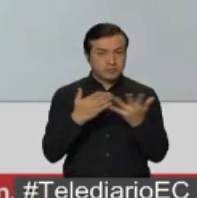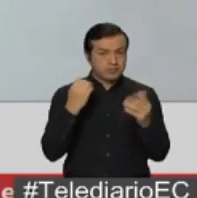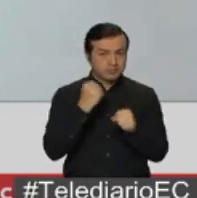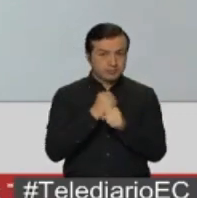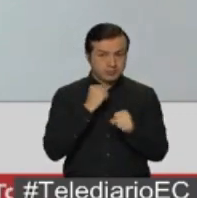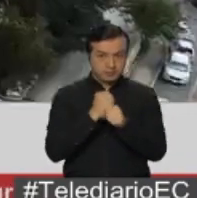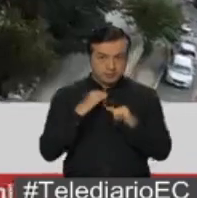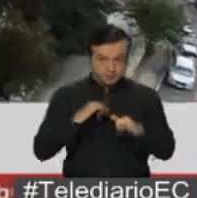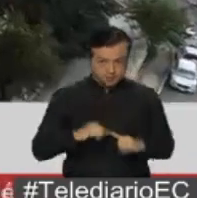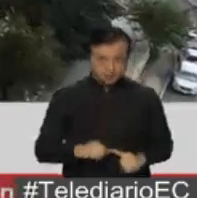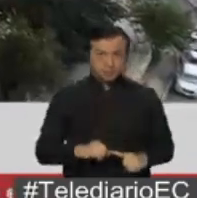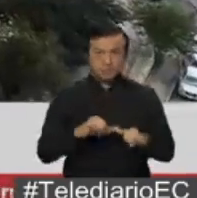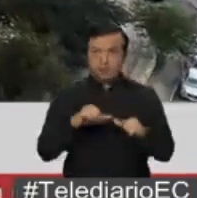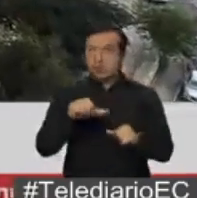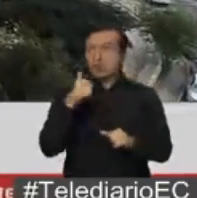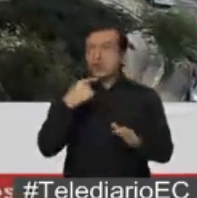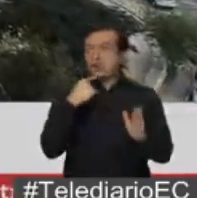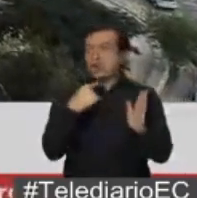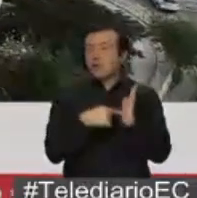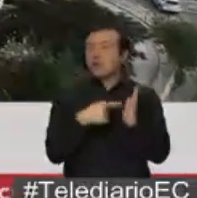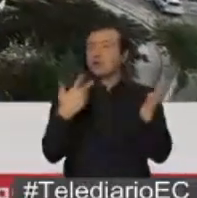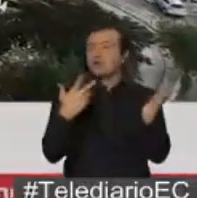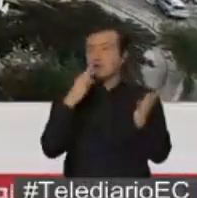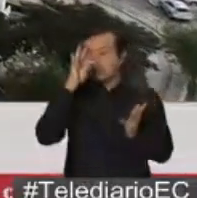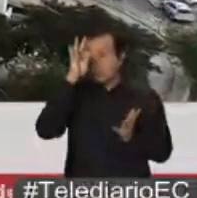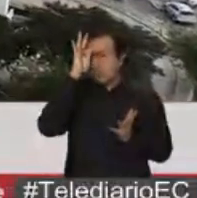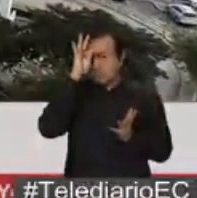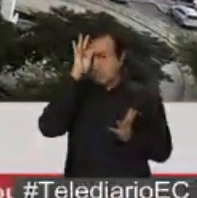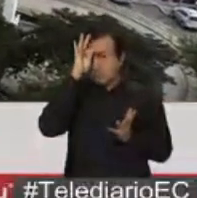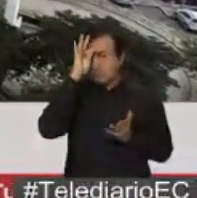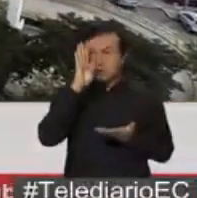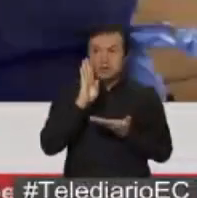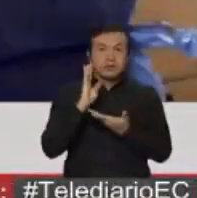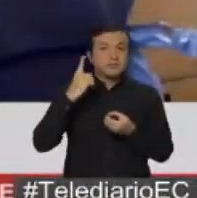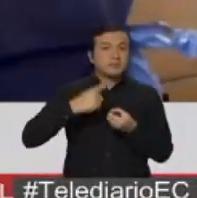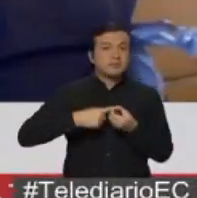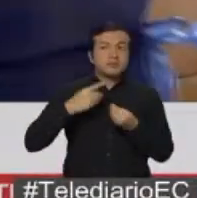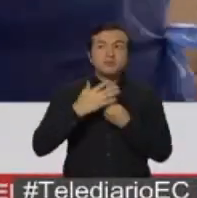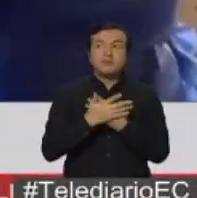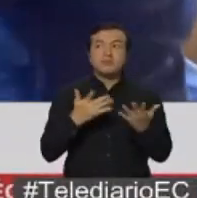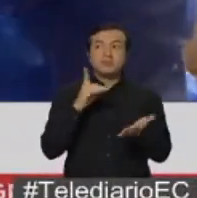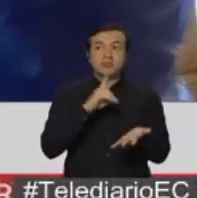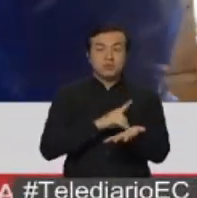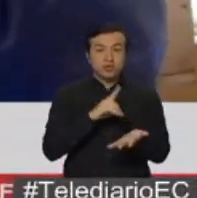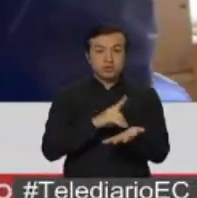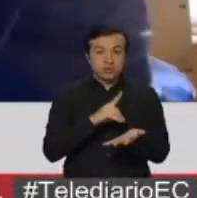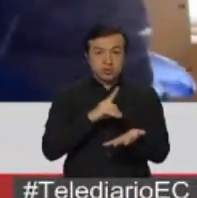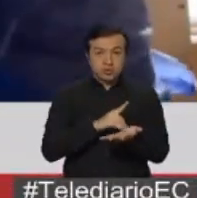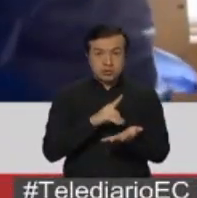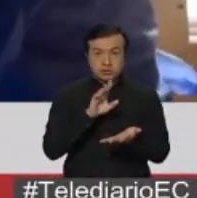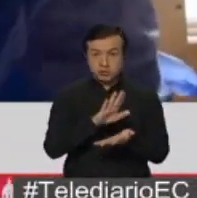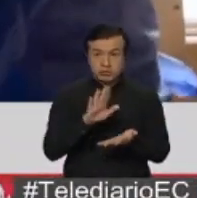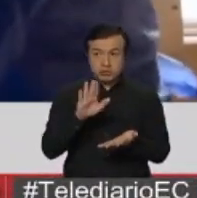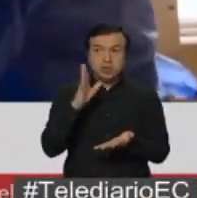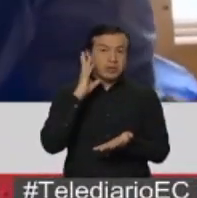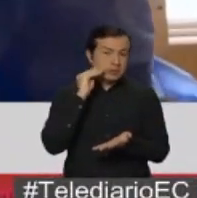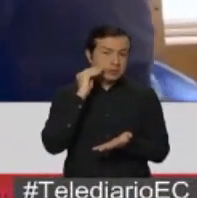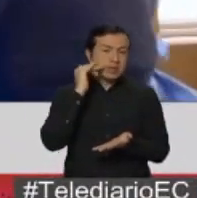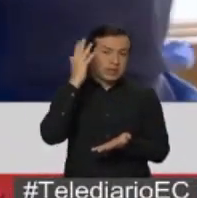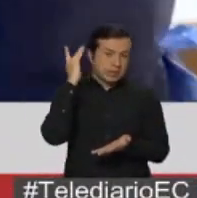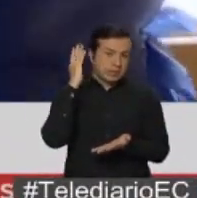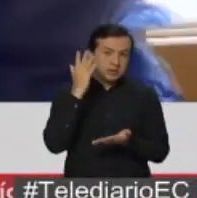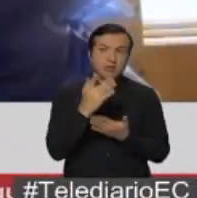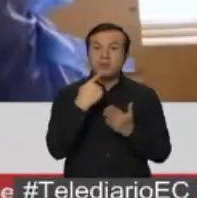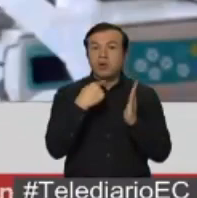con estos nuestros otro ejemplo se encuentra en el hospital carlos andrade marín en quito donde los médicos aplicaron conocimientos de experiencias previas